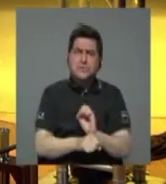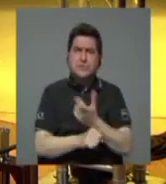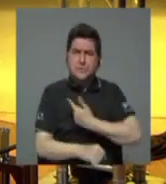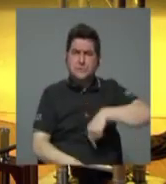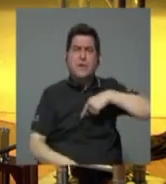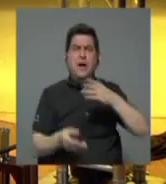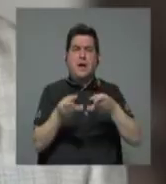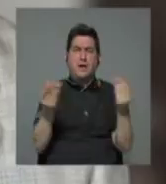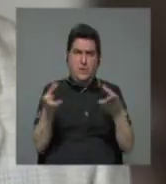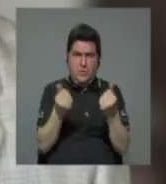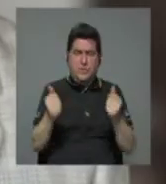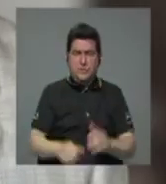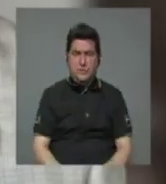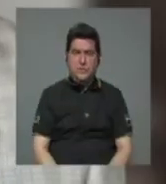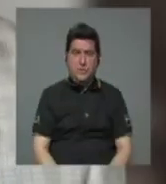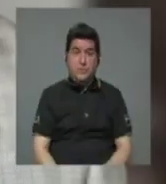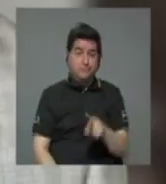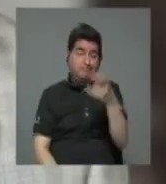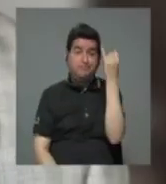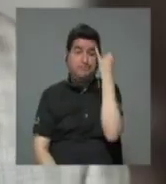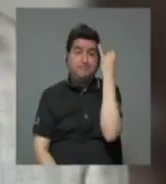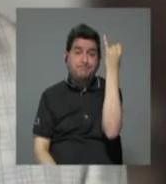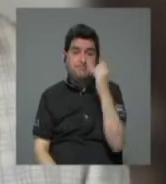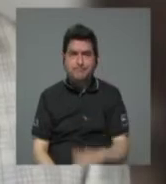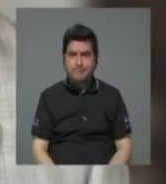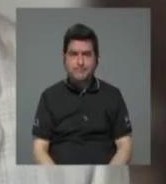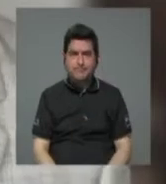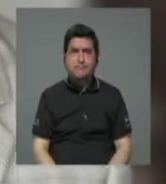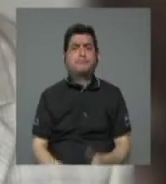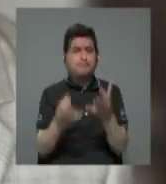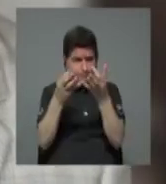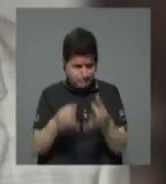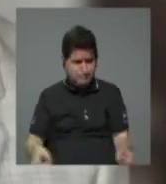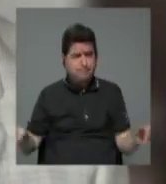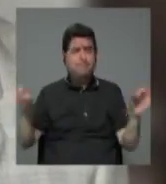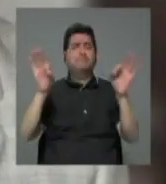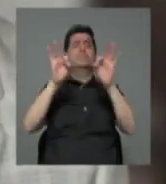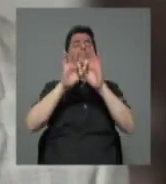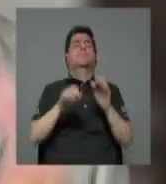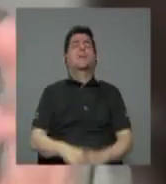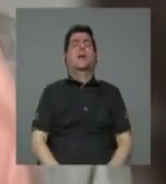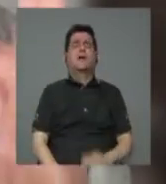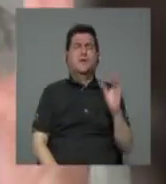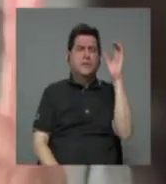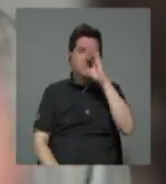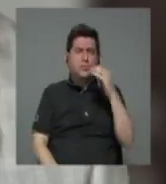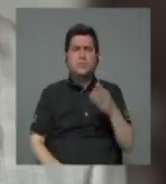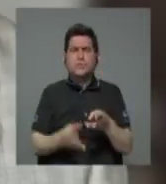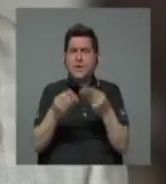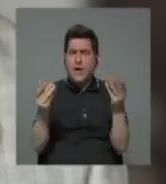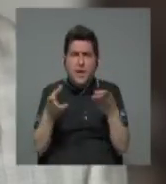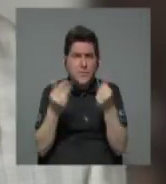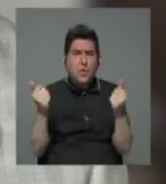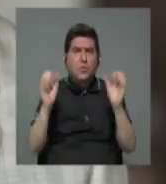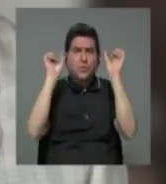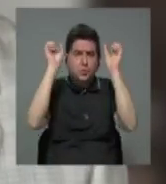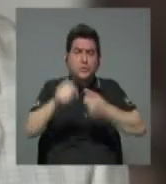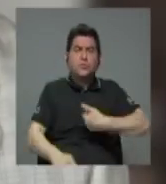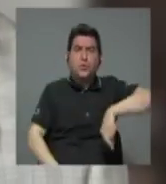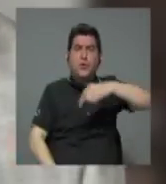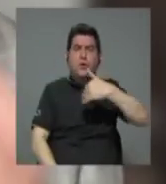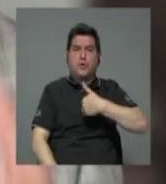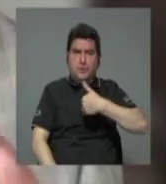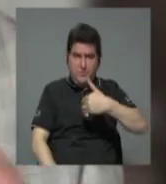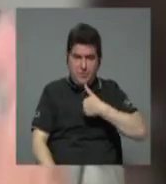nuestros productos. Entonces, en ese sentido, se vuelve muy importante precisamente la búsqueda de productos donde podamos